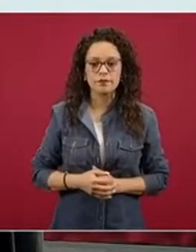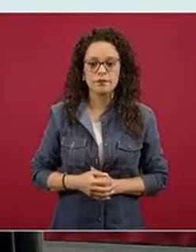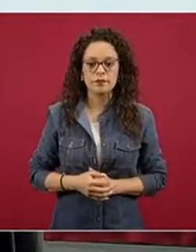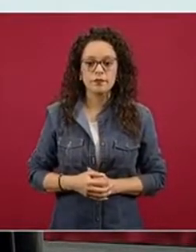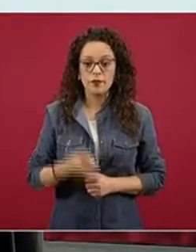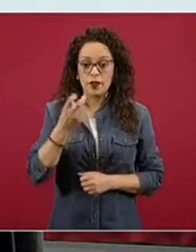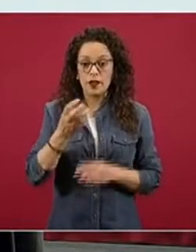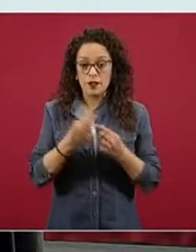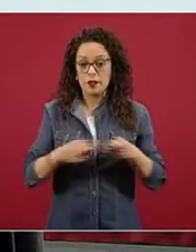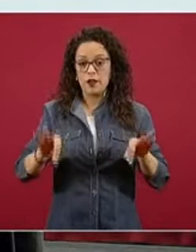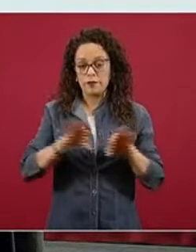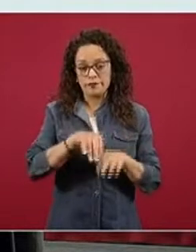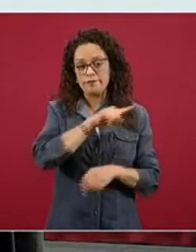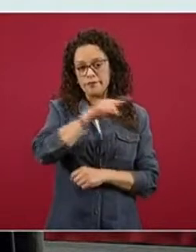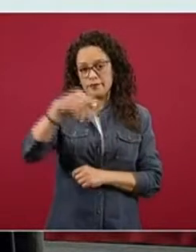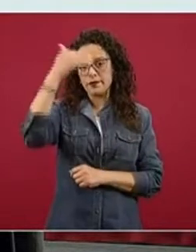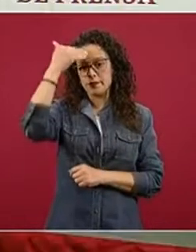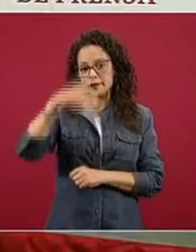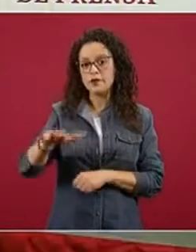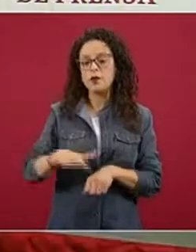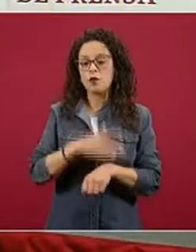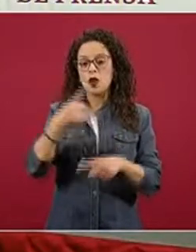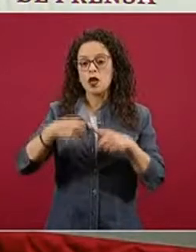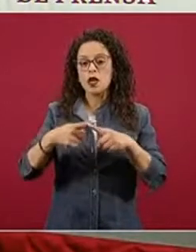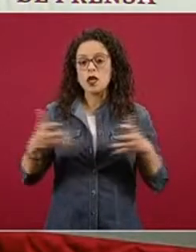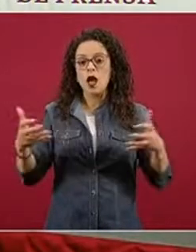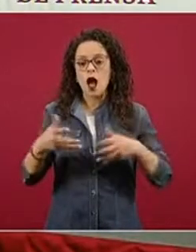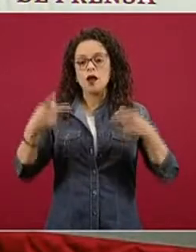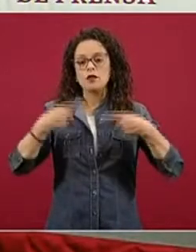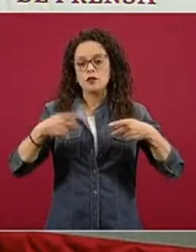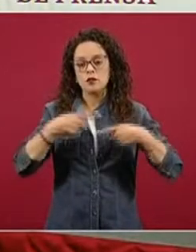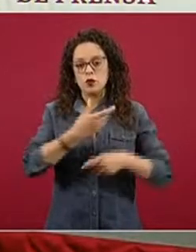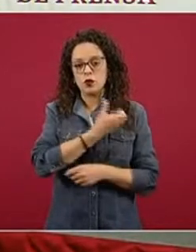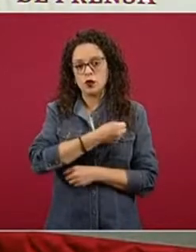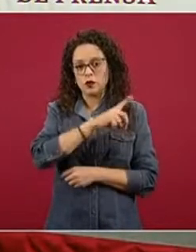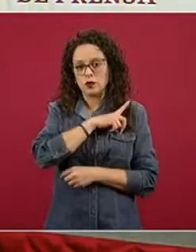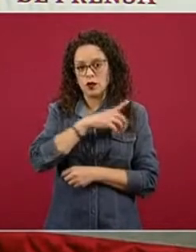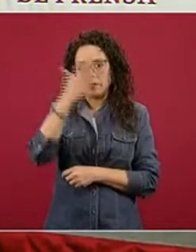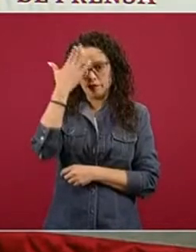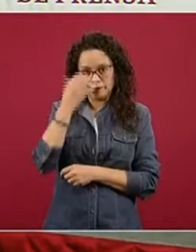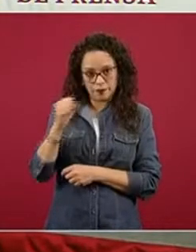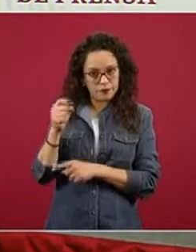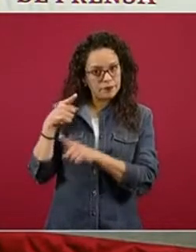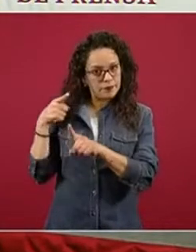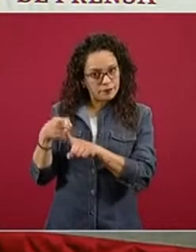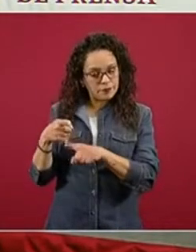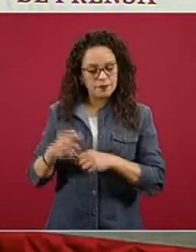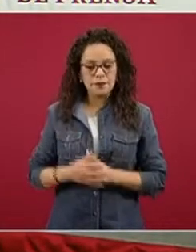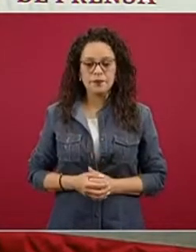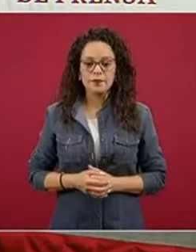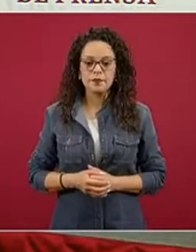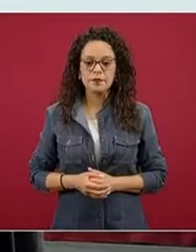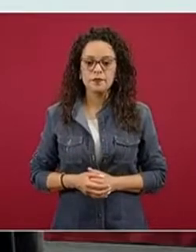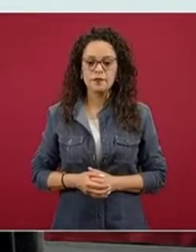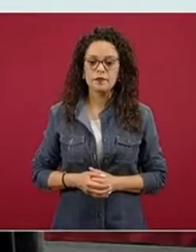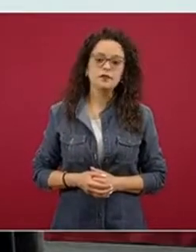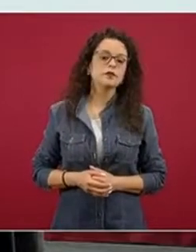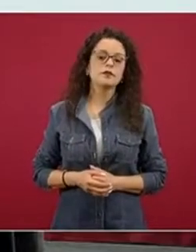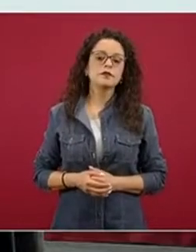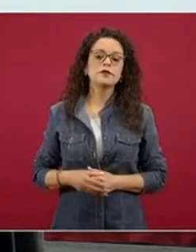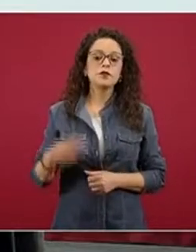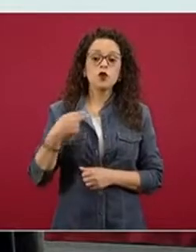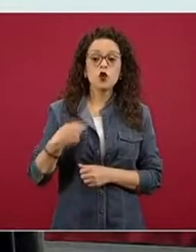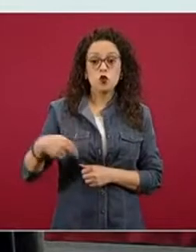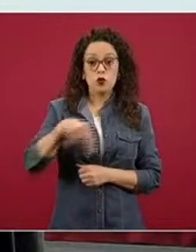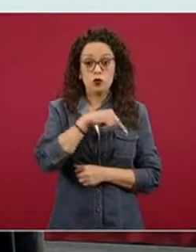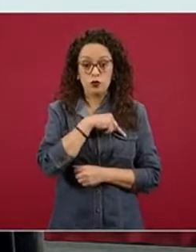actividad que se realiza por personal de salud. Entonces, nosotros, la comunidad, vamos a controlar